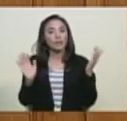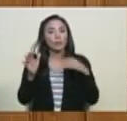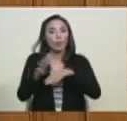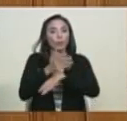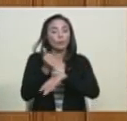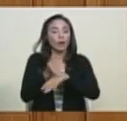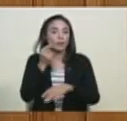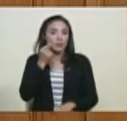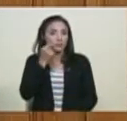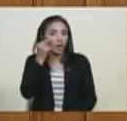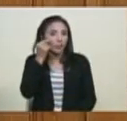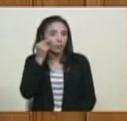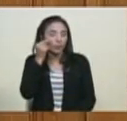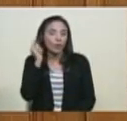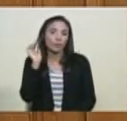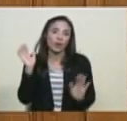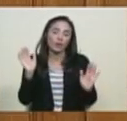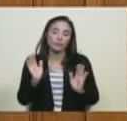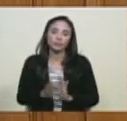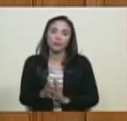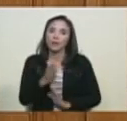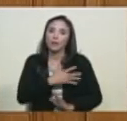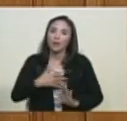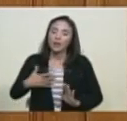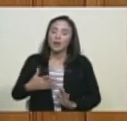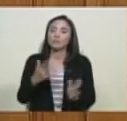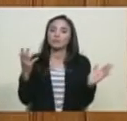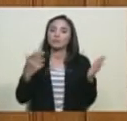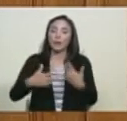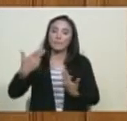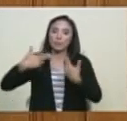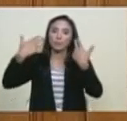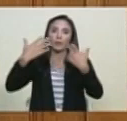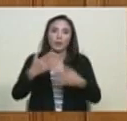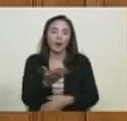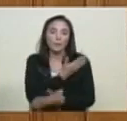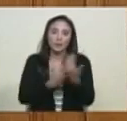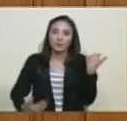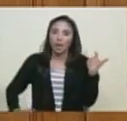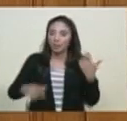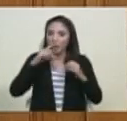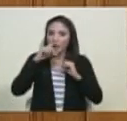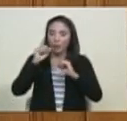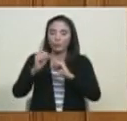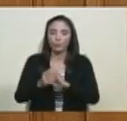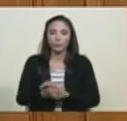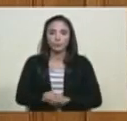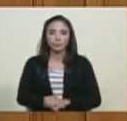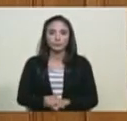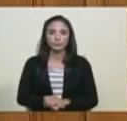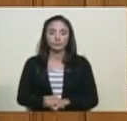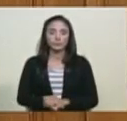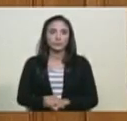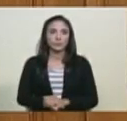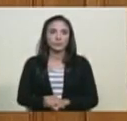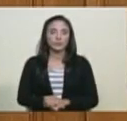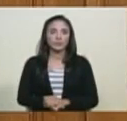Santos, que se intentó asesinar a Nicolás Maduro Moro, a este presidente obrero que está aquí.